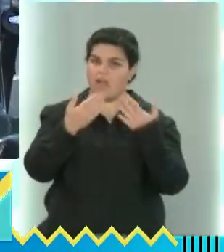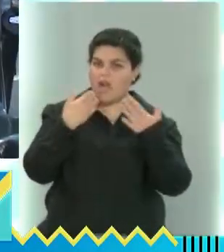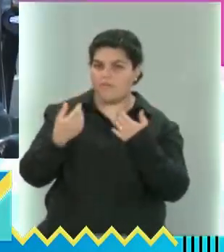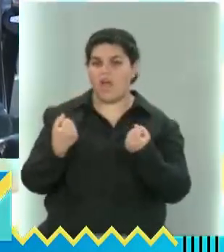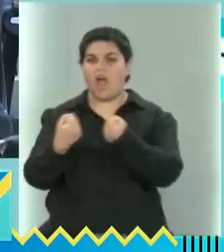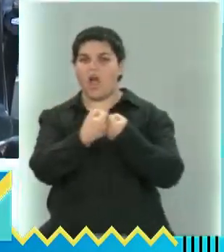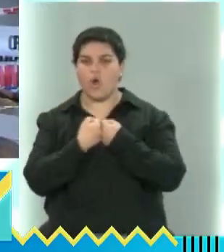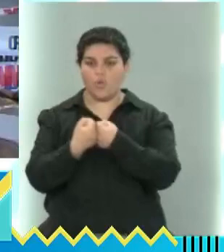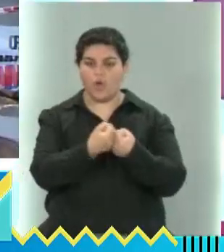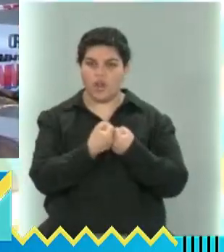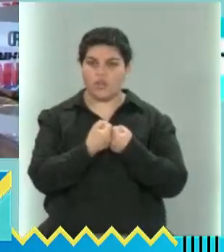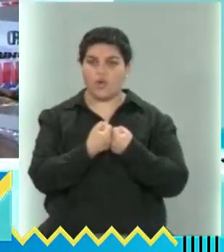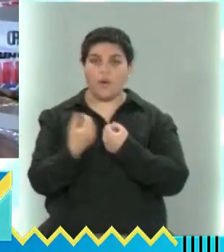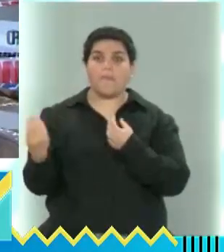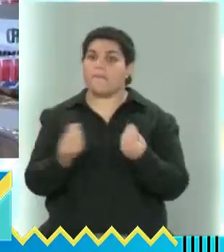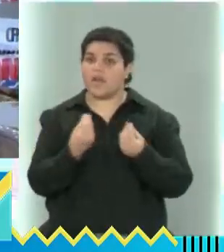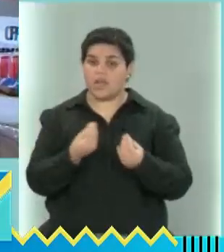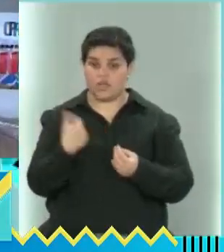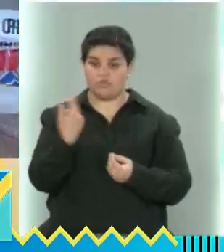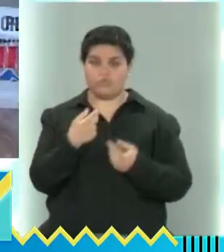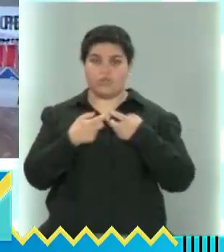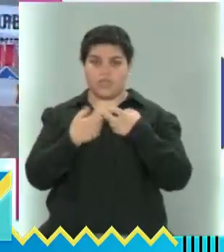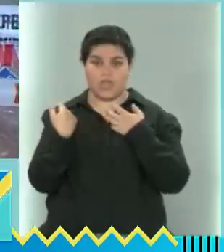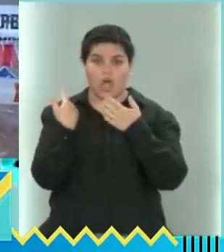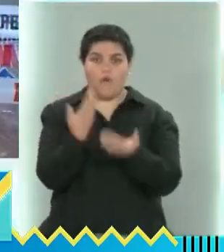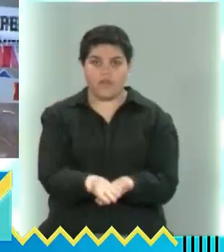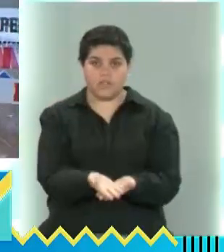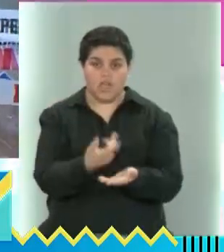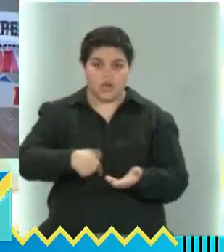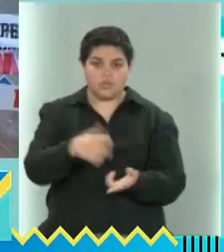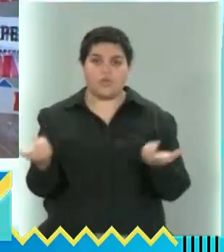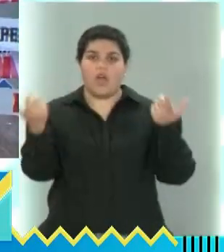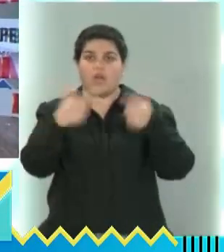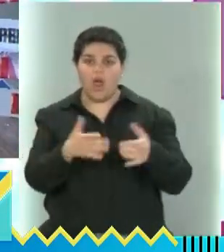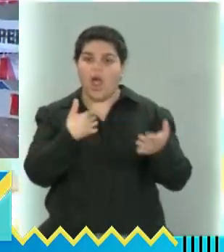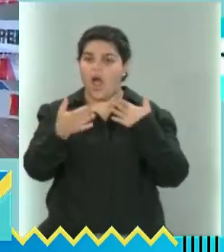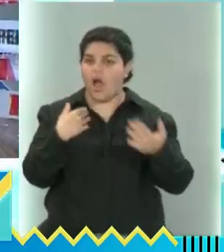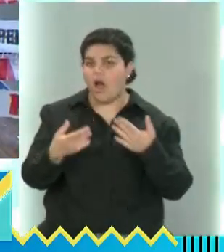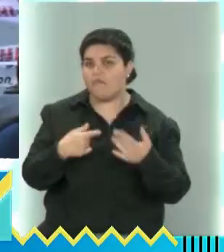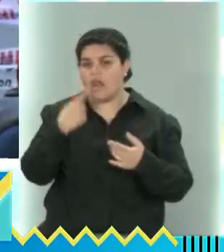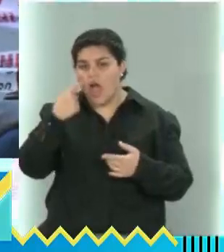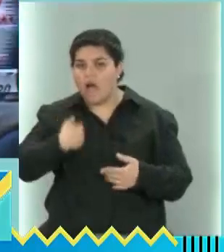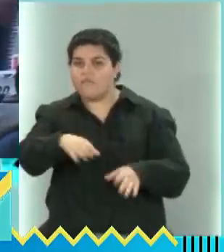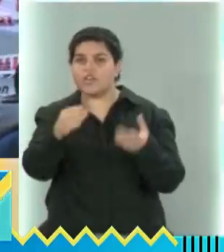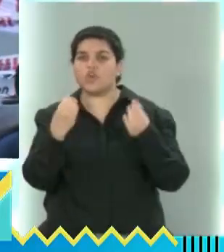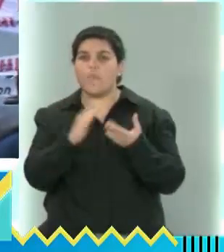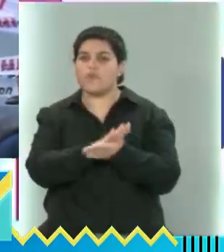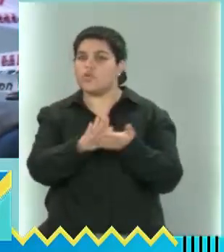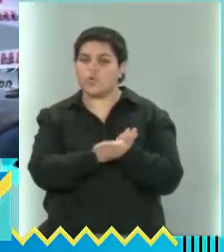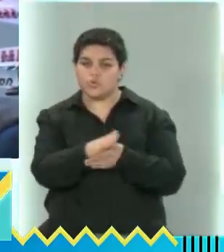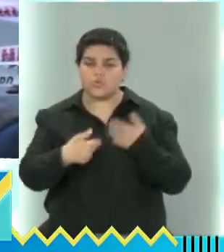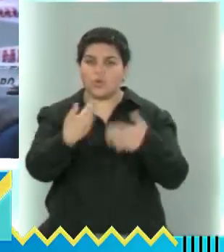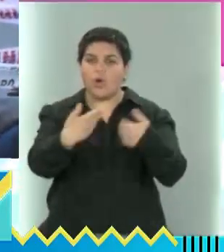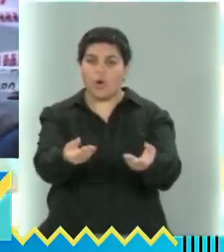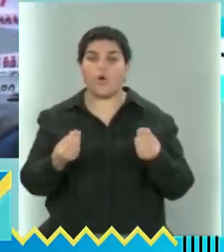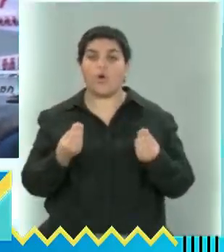nosotros, porque hemos ofrecido desde el sindicato que nos reunamos, dialoguemos y veamos cómo podemos salir adelante. A ver,